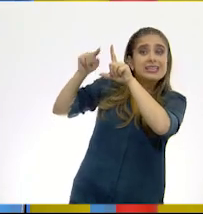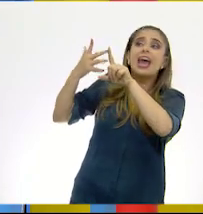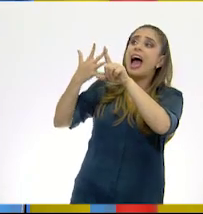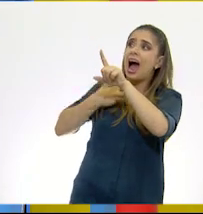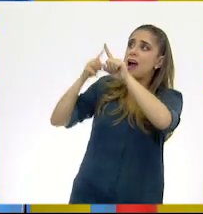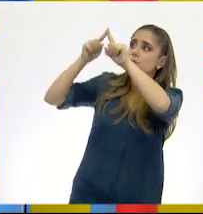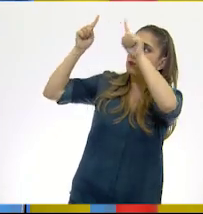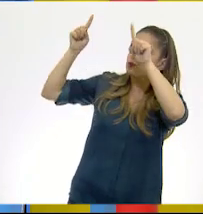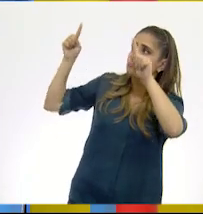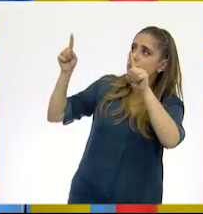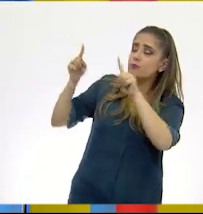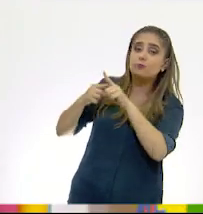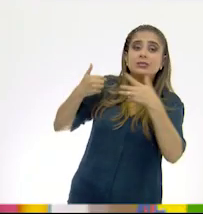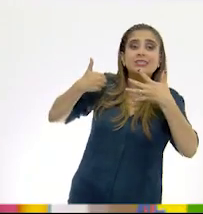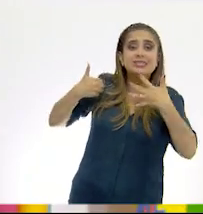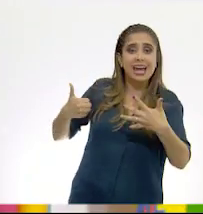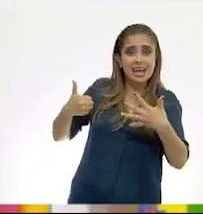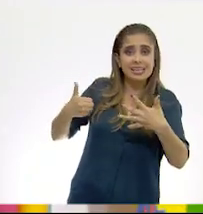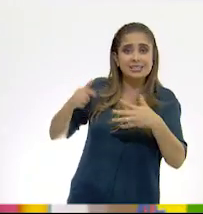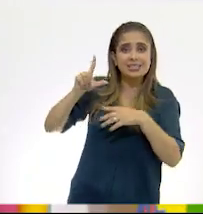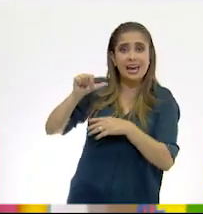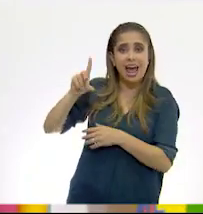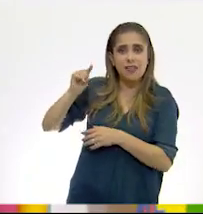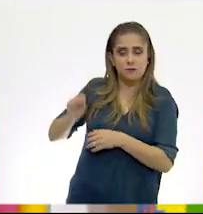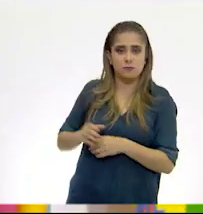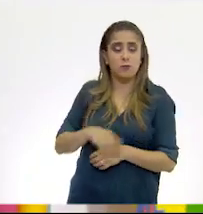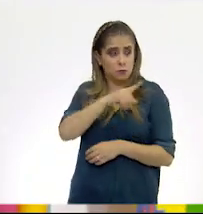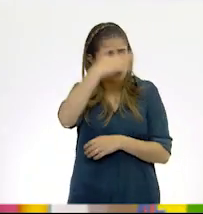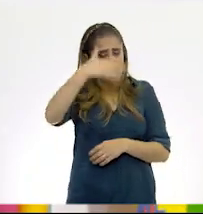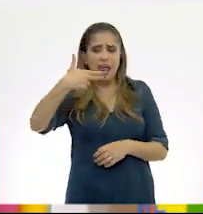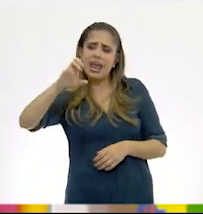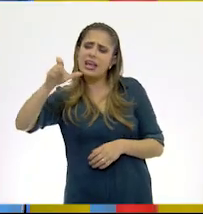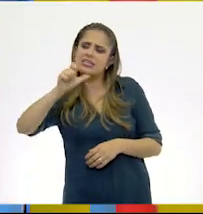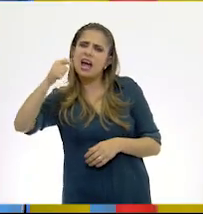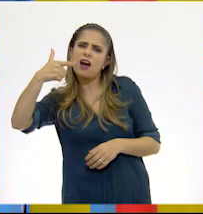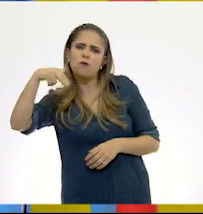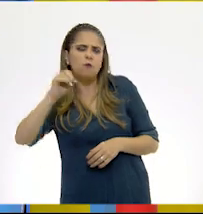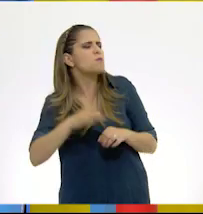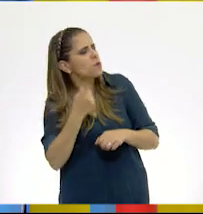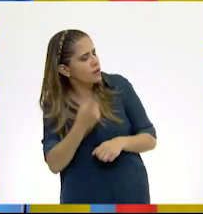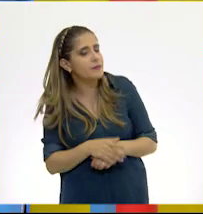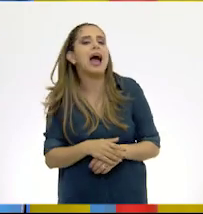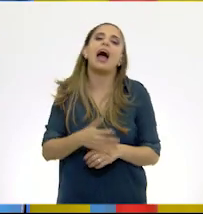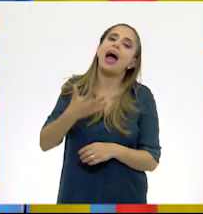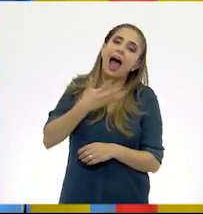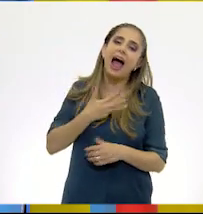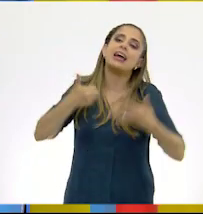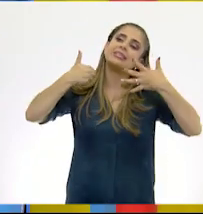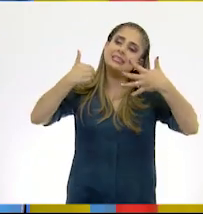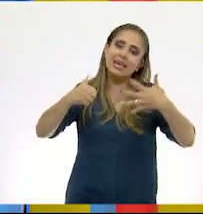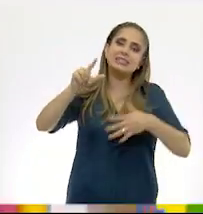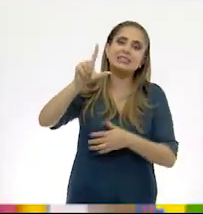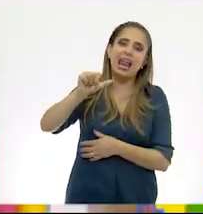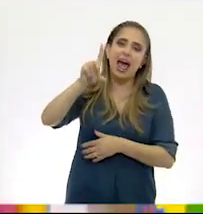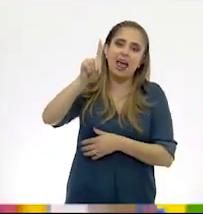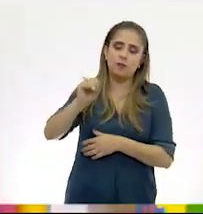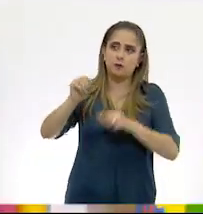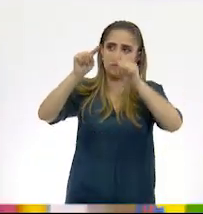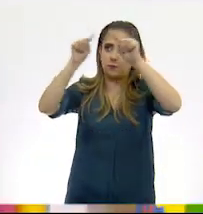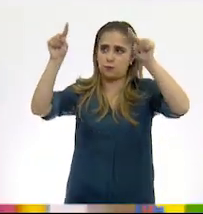es un hexágono. ¿Y sabes por qué se llama hexágono? Porque tiene seis lados. Seis lados